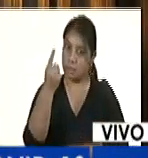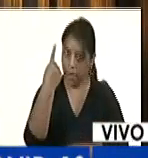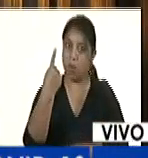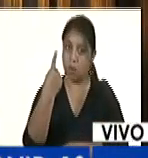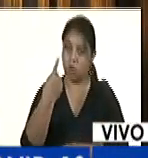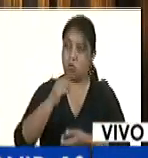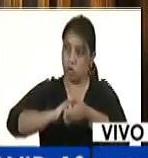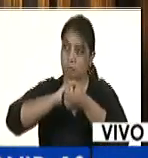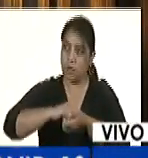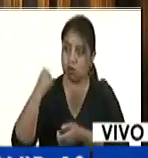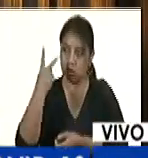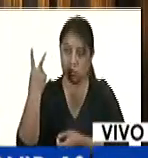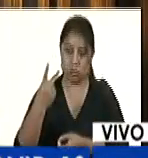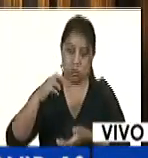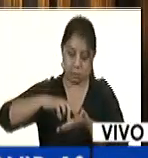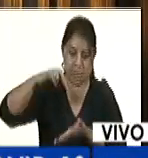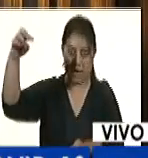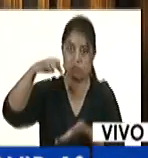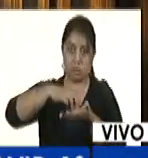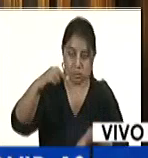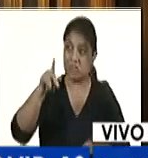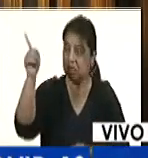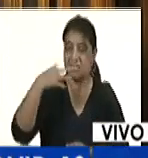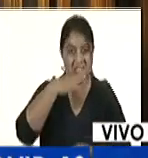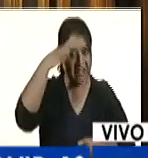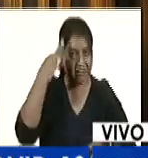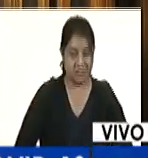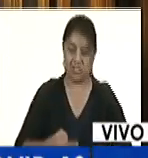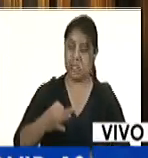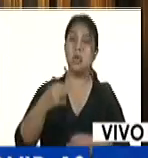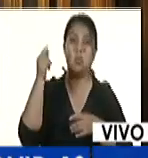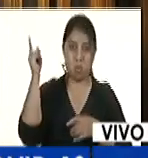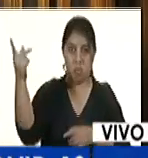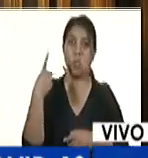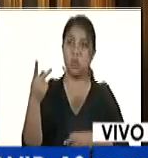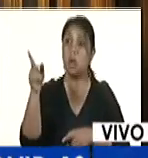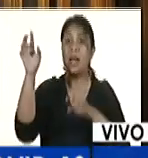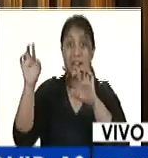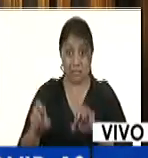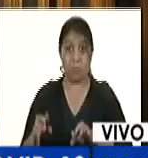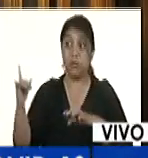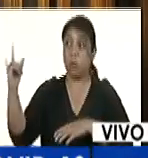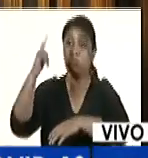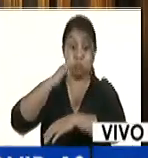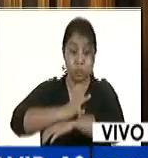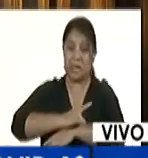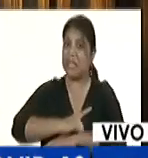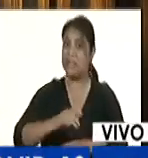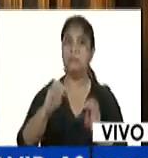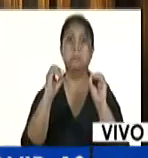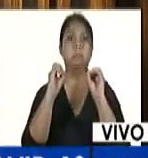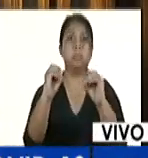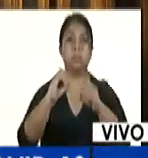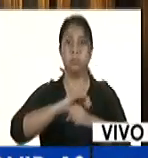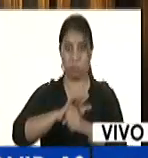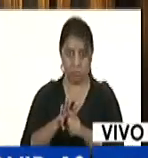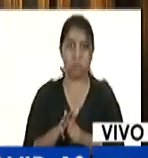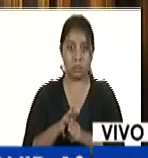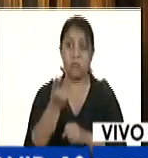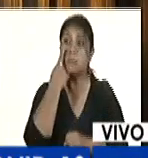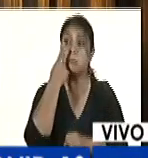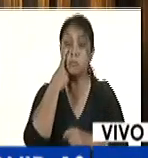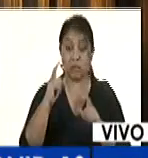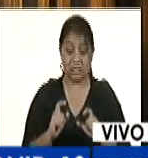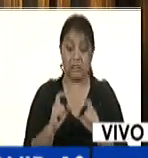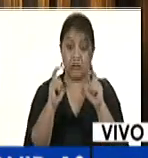dos países, que nos dé la certeza de que esas personas van a venir con un certificado que nos demuestre que